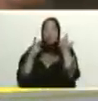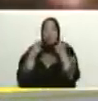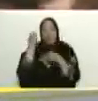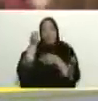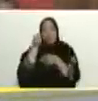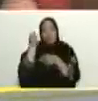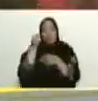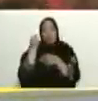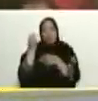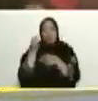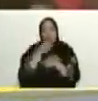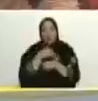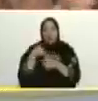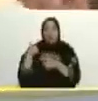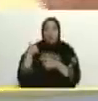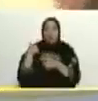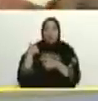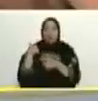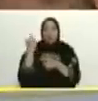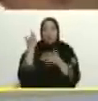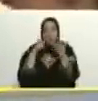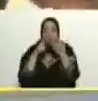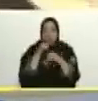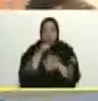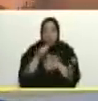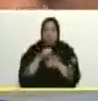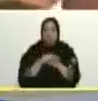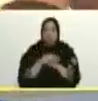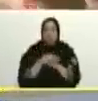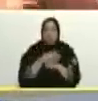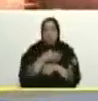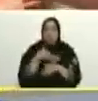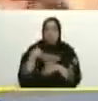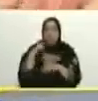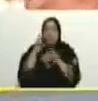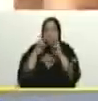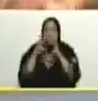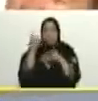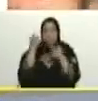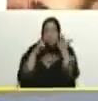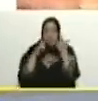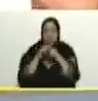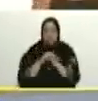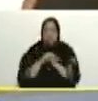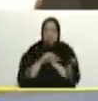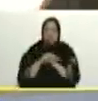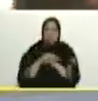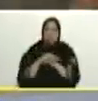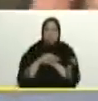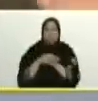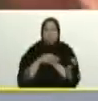consigna, queremos ver a Chávez, queremos ver a Chávez.